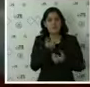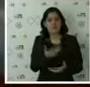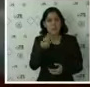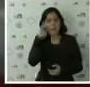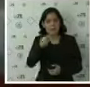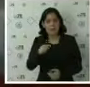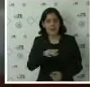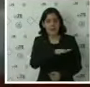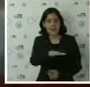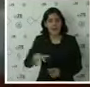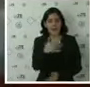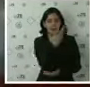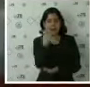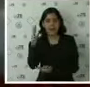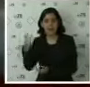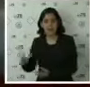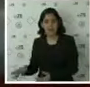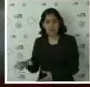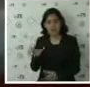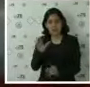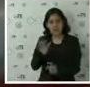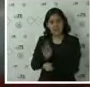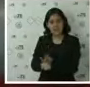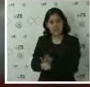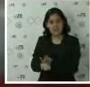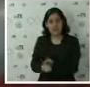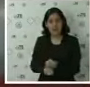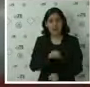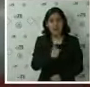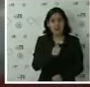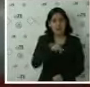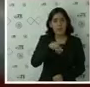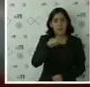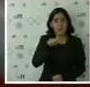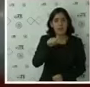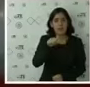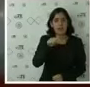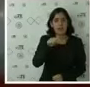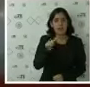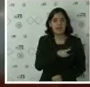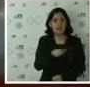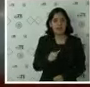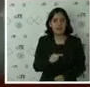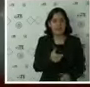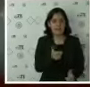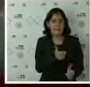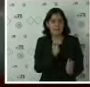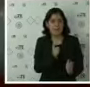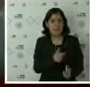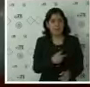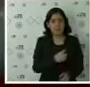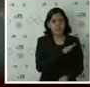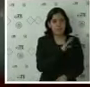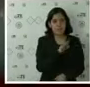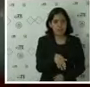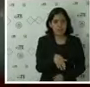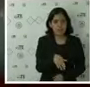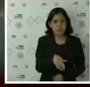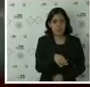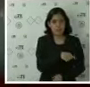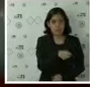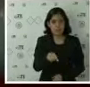que lucha por la educación y le metieron un balazo y aún así siguió, tenía 17. Entonces nadie tuvo credencial de lector y se